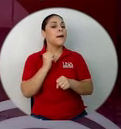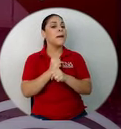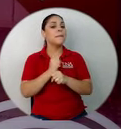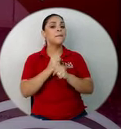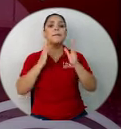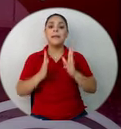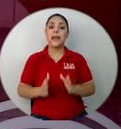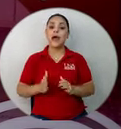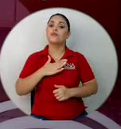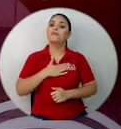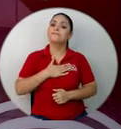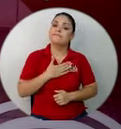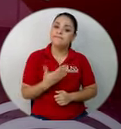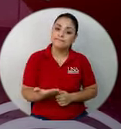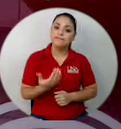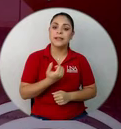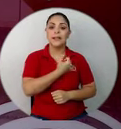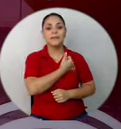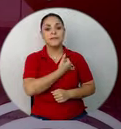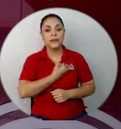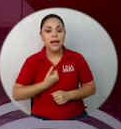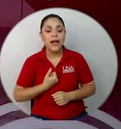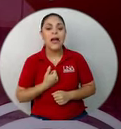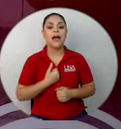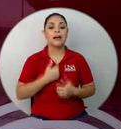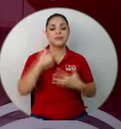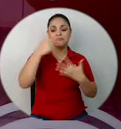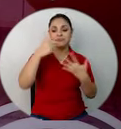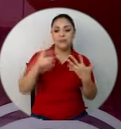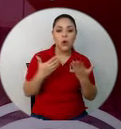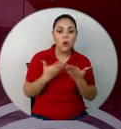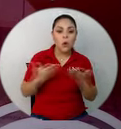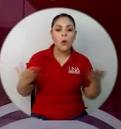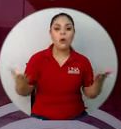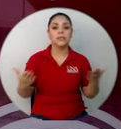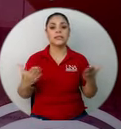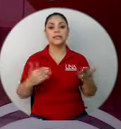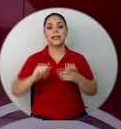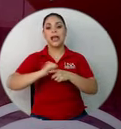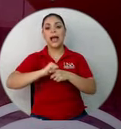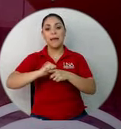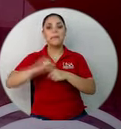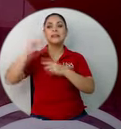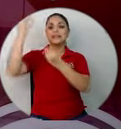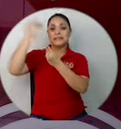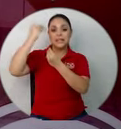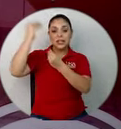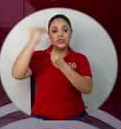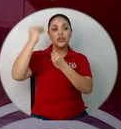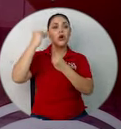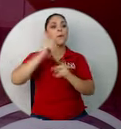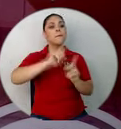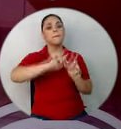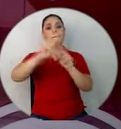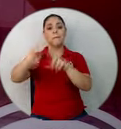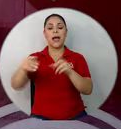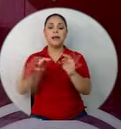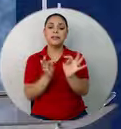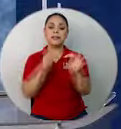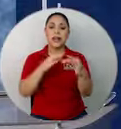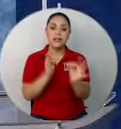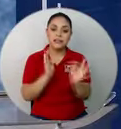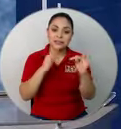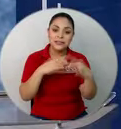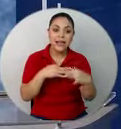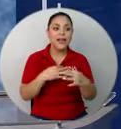su parte, y que hagan esto y que hagan el otro y que no sé, que les vamos a hacer una capacitación y que los vamos a mandar a un taller